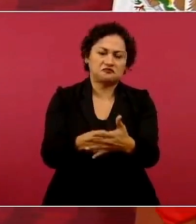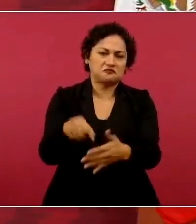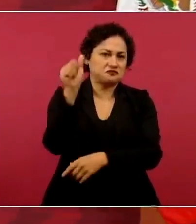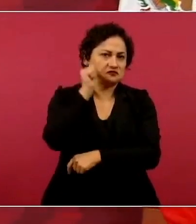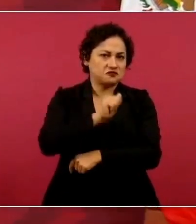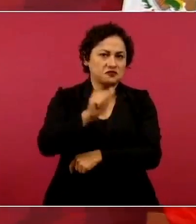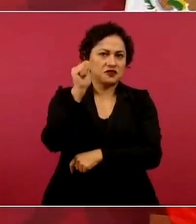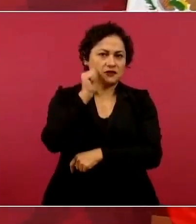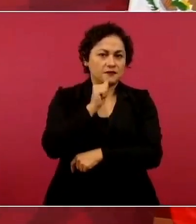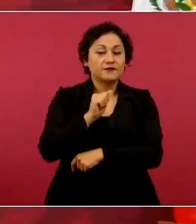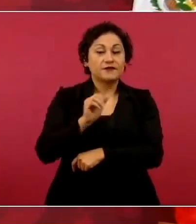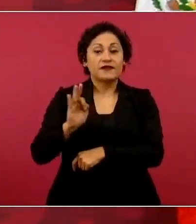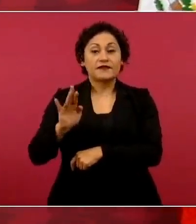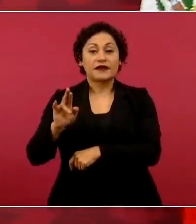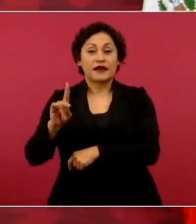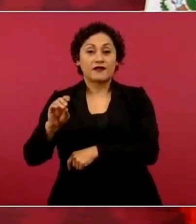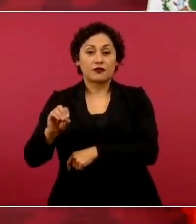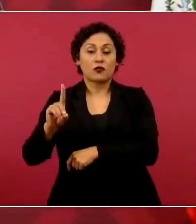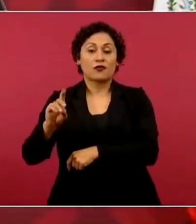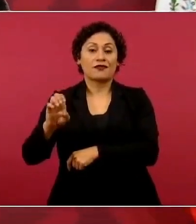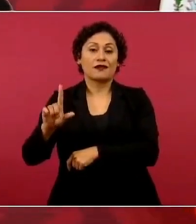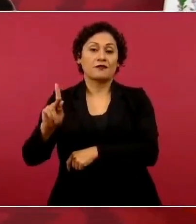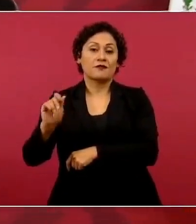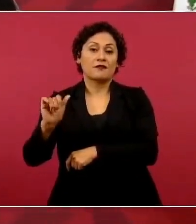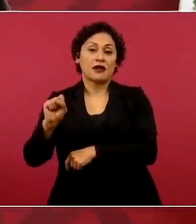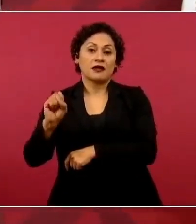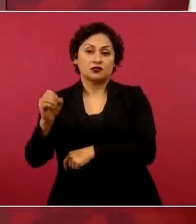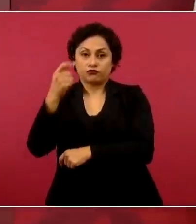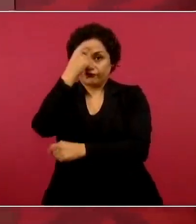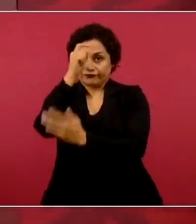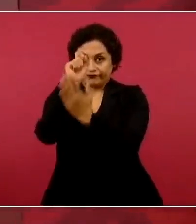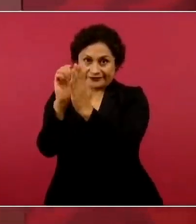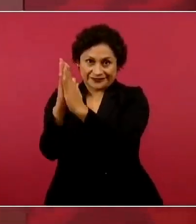Fernando del Paso cuenta en su libro